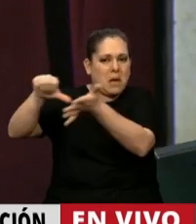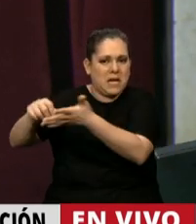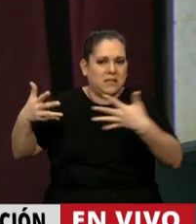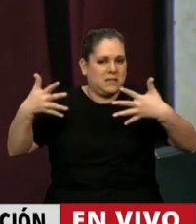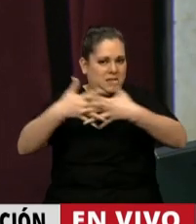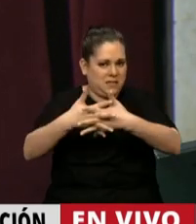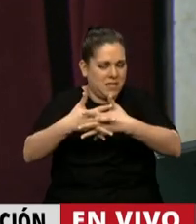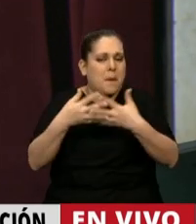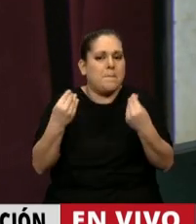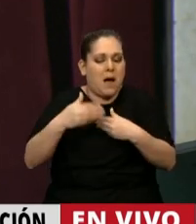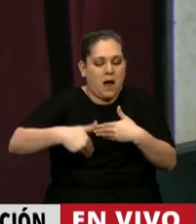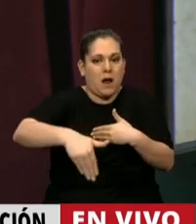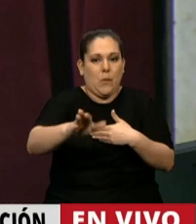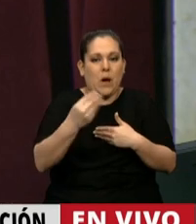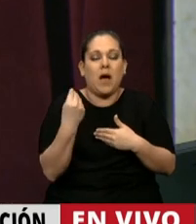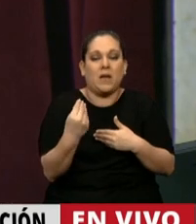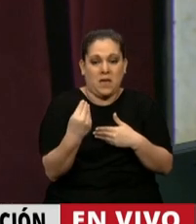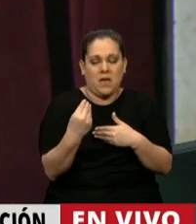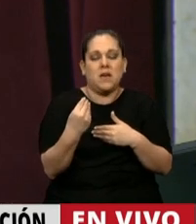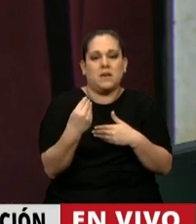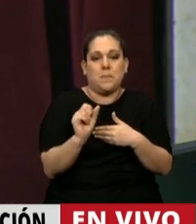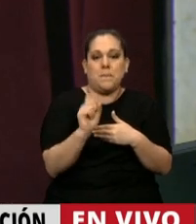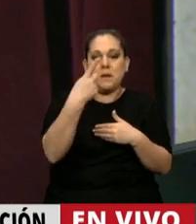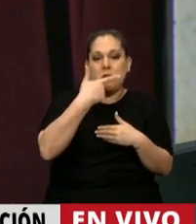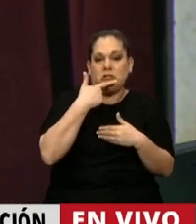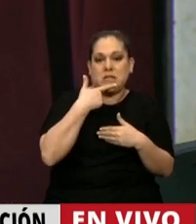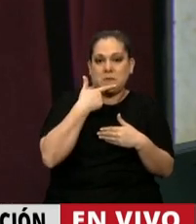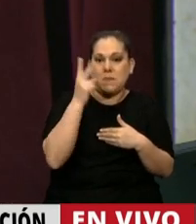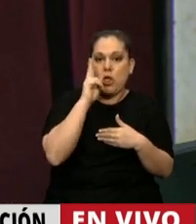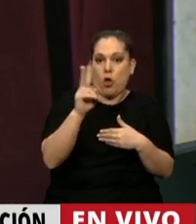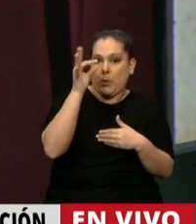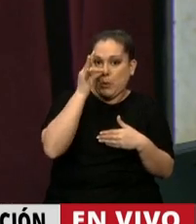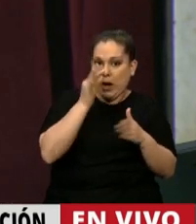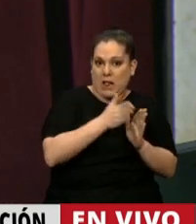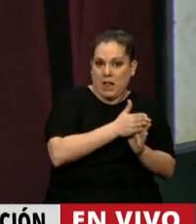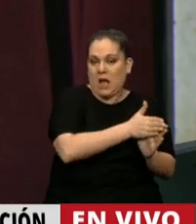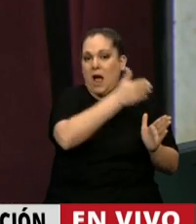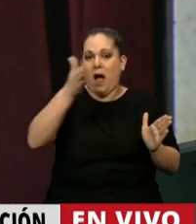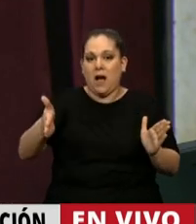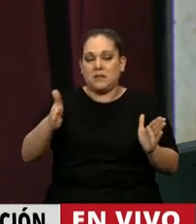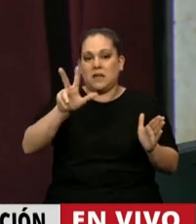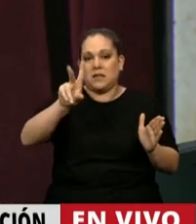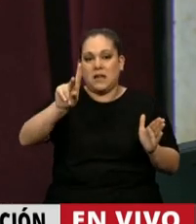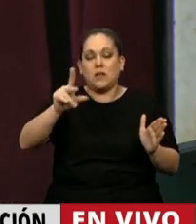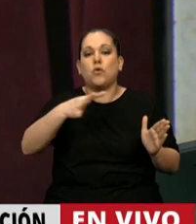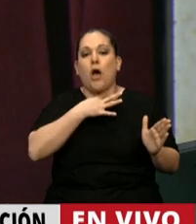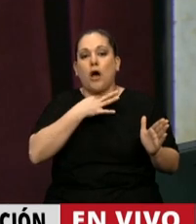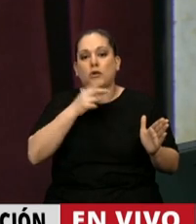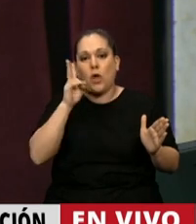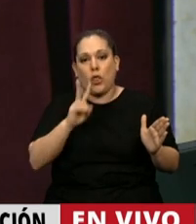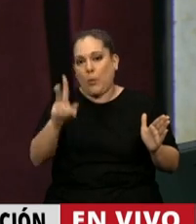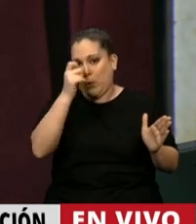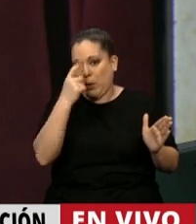ejercitaciones combinadas a realizarse desde el 1 de septiembre del 2020 hasta el 31 de agosto